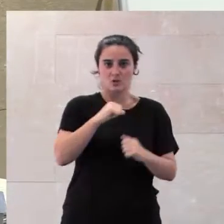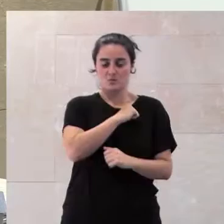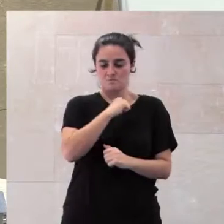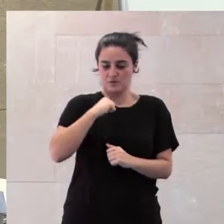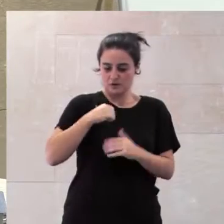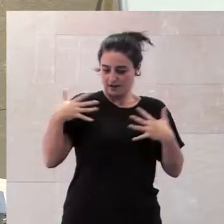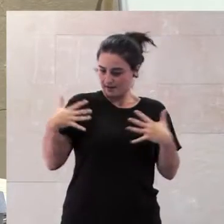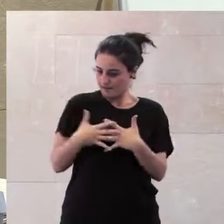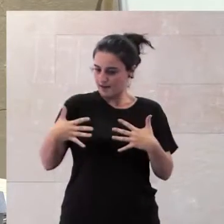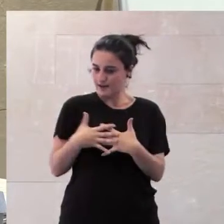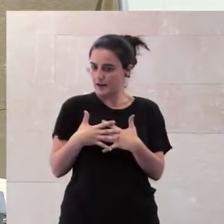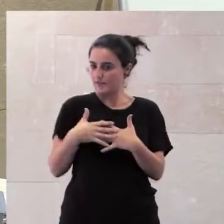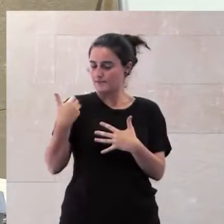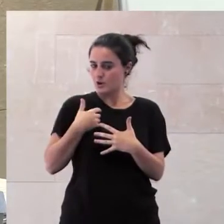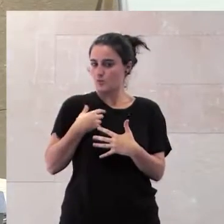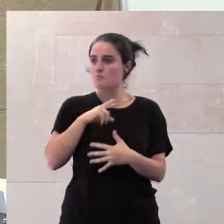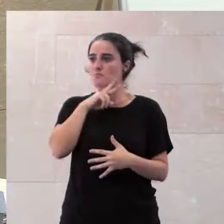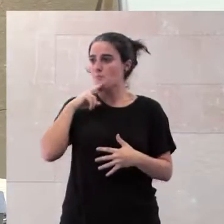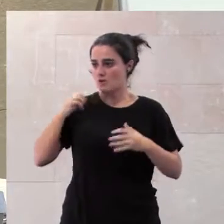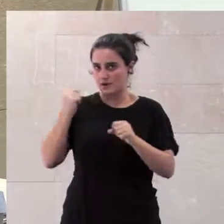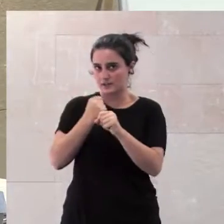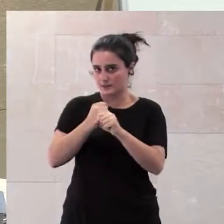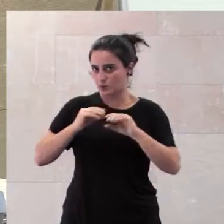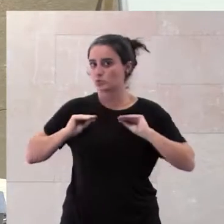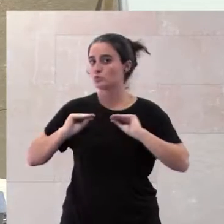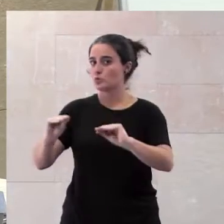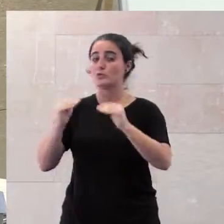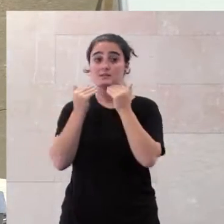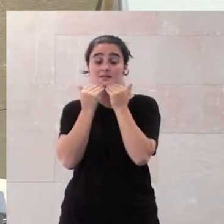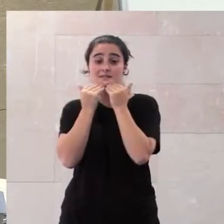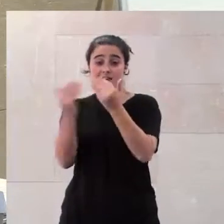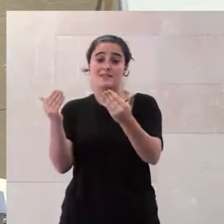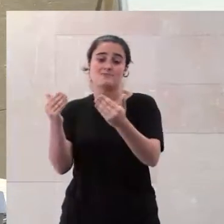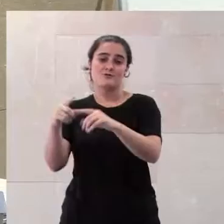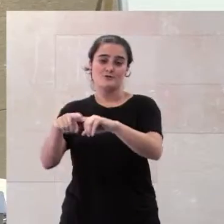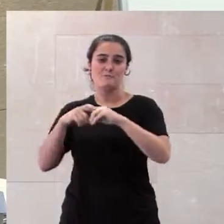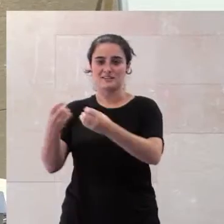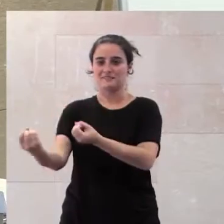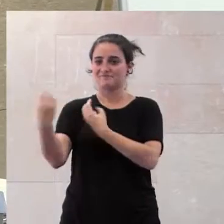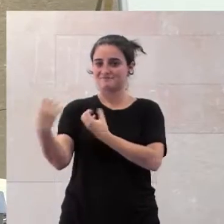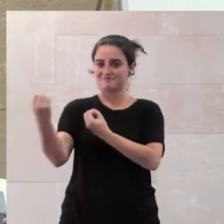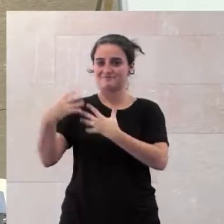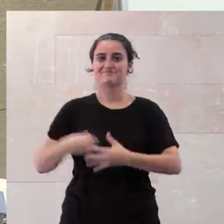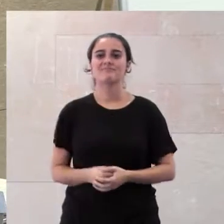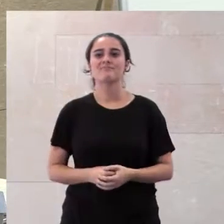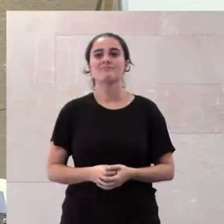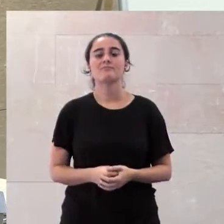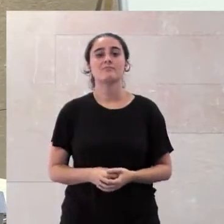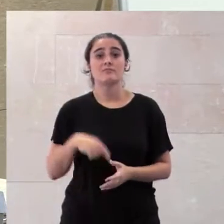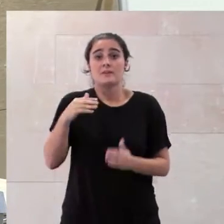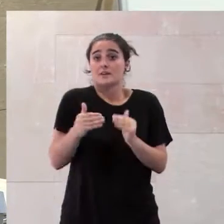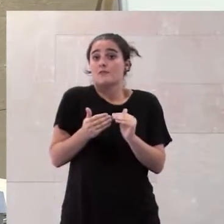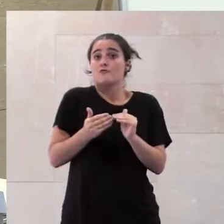están viviendo, y por tanto poner en valor el trabajo que estás haciendo y agradecer que lo hayas querido compartir con nosotras, ¿no? Y que también, bueno, que en un